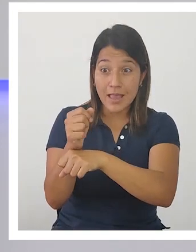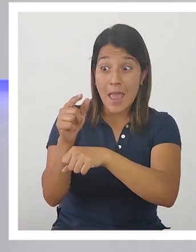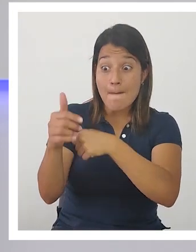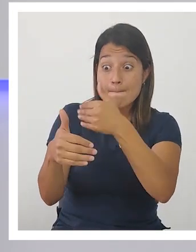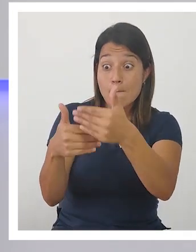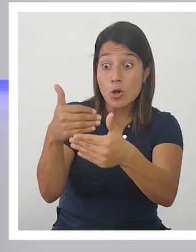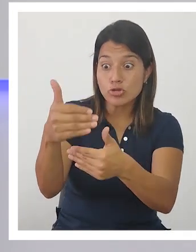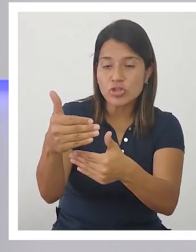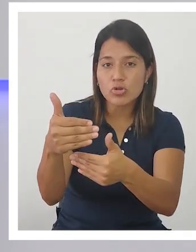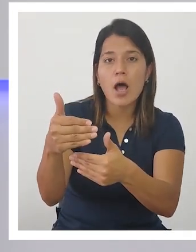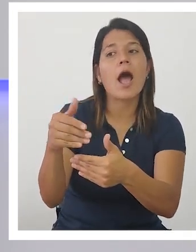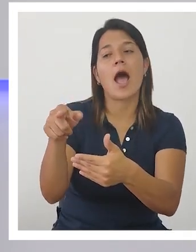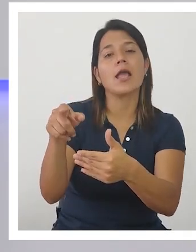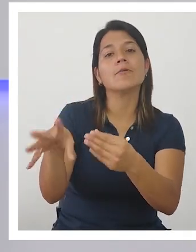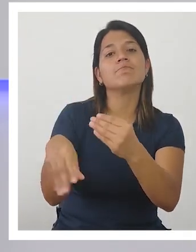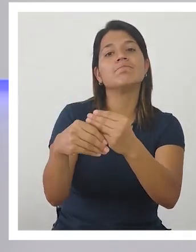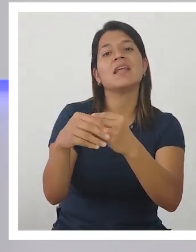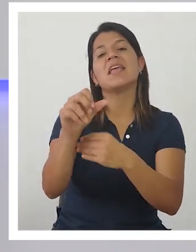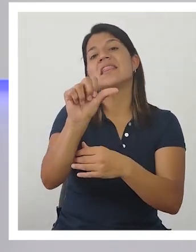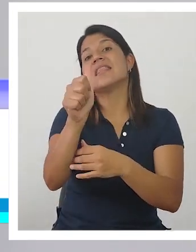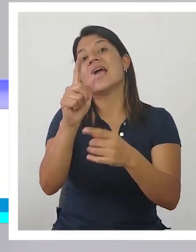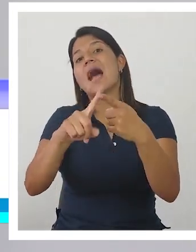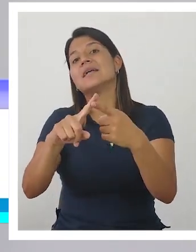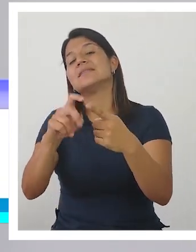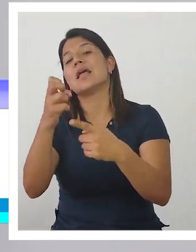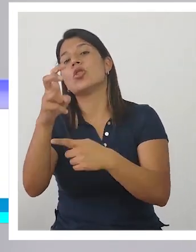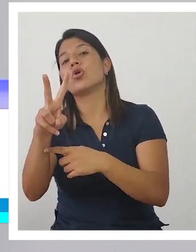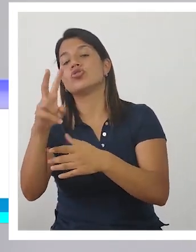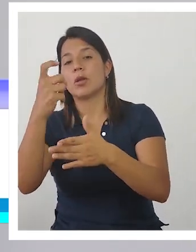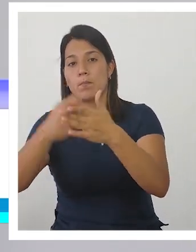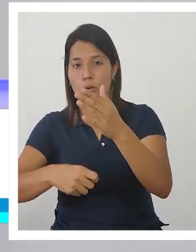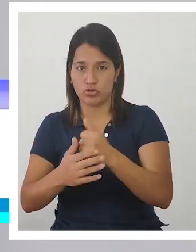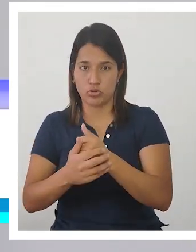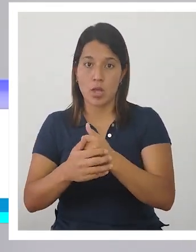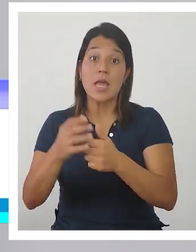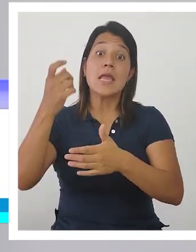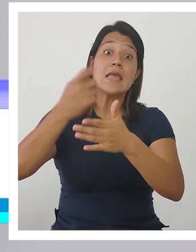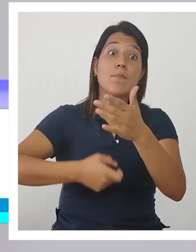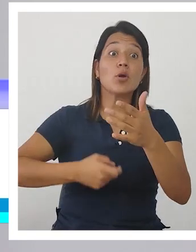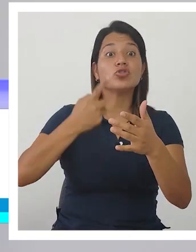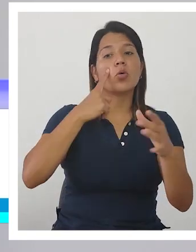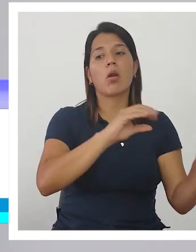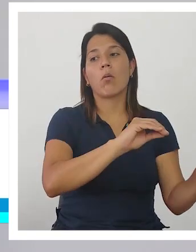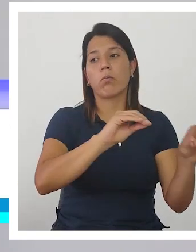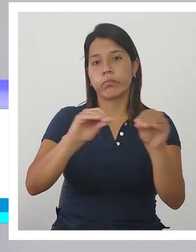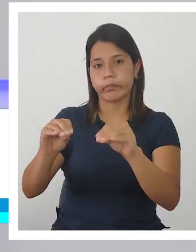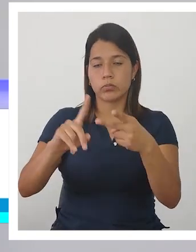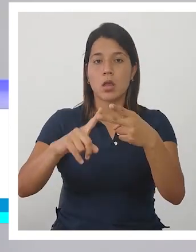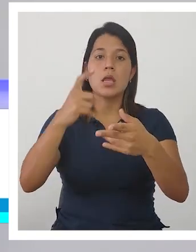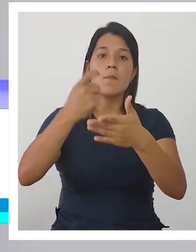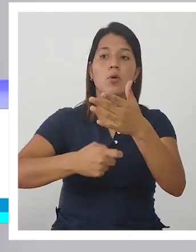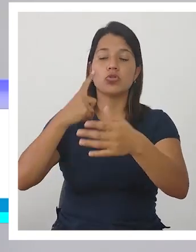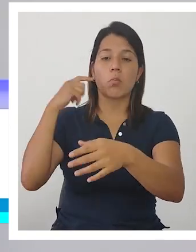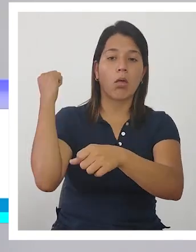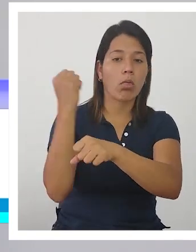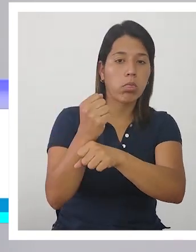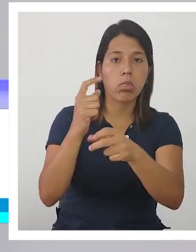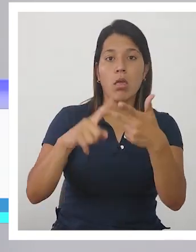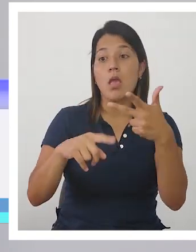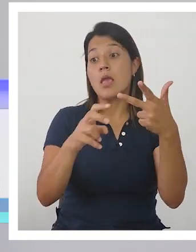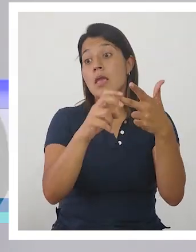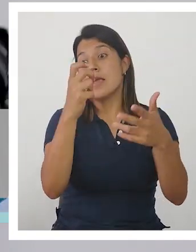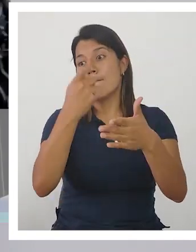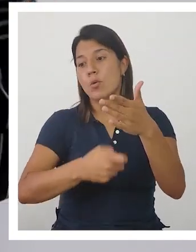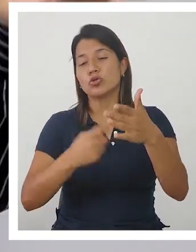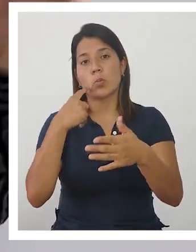el impuesto que cobra el matadero, el impuesto por destazarla, el impuesto por comercializarla, el impuesto de transporte. Es increíble la